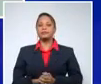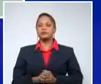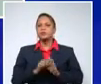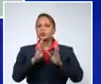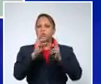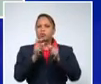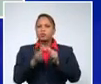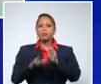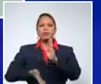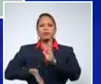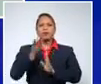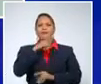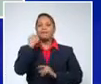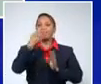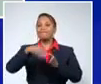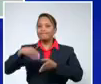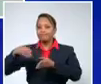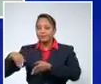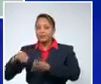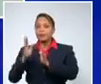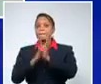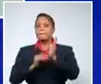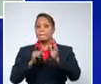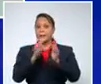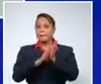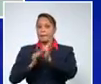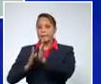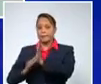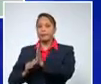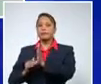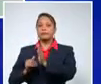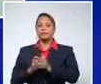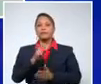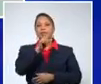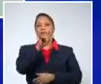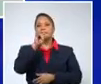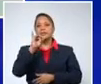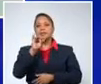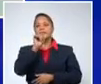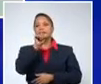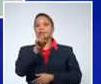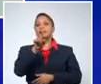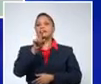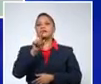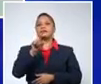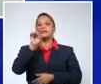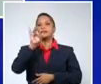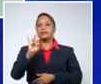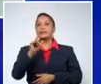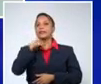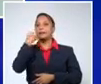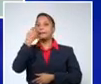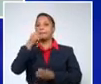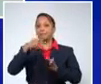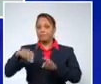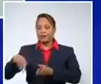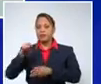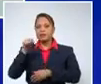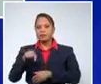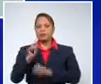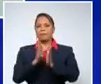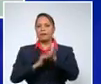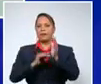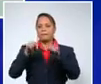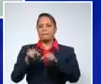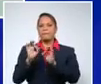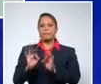elevado de fallecidos en el mes, estamos hablando de 17 personas que han fallecido en este mes,